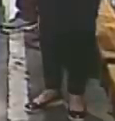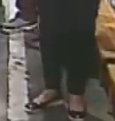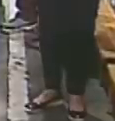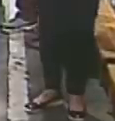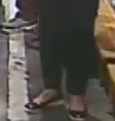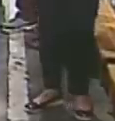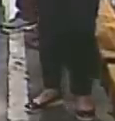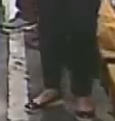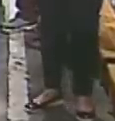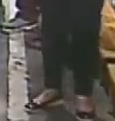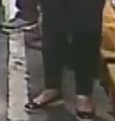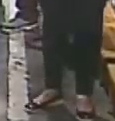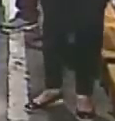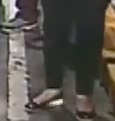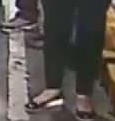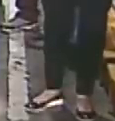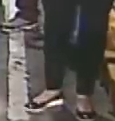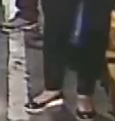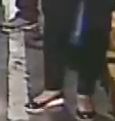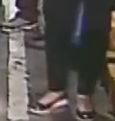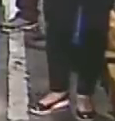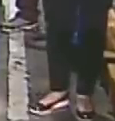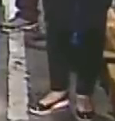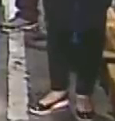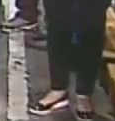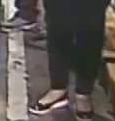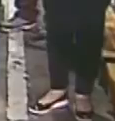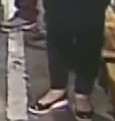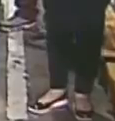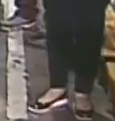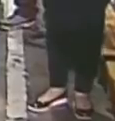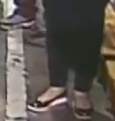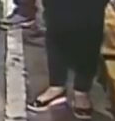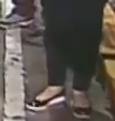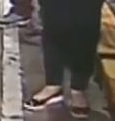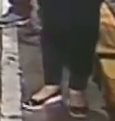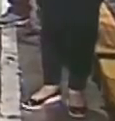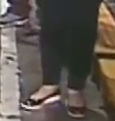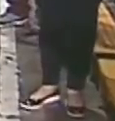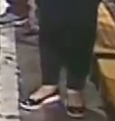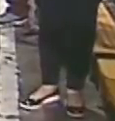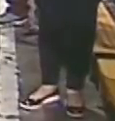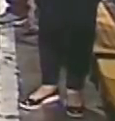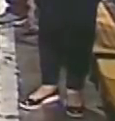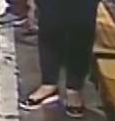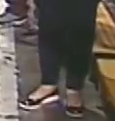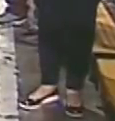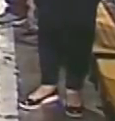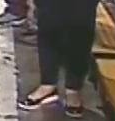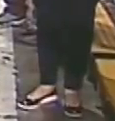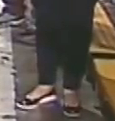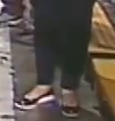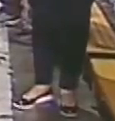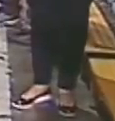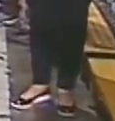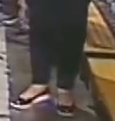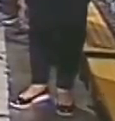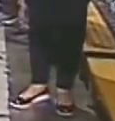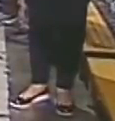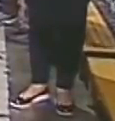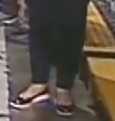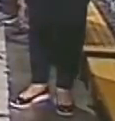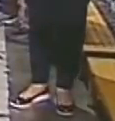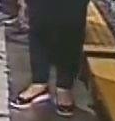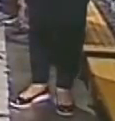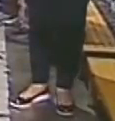buena Venezuela, la Venezuela buena, a la Venezuela en positivo, a la Venezuela que ama, que cree,